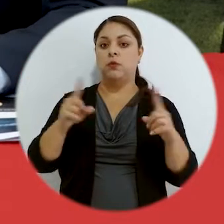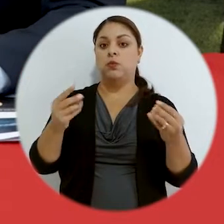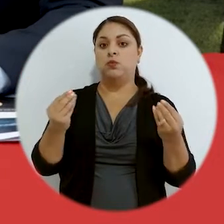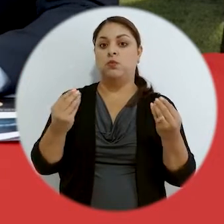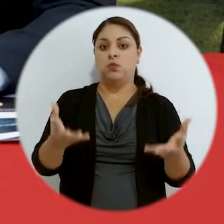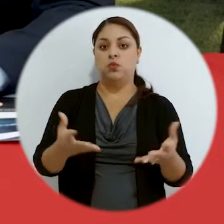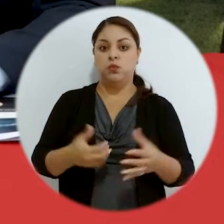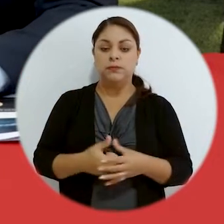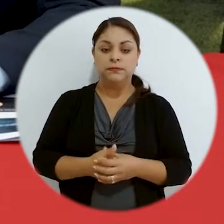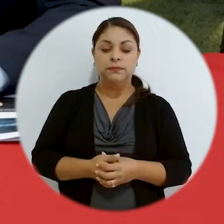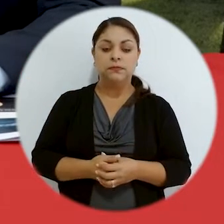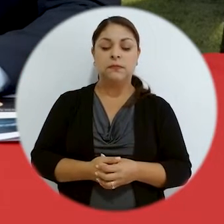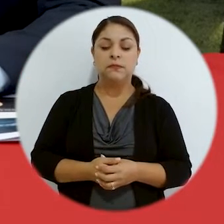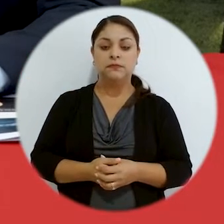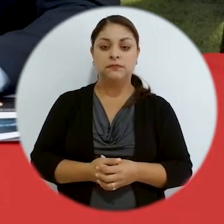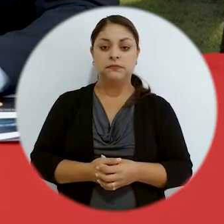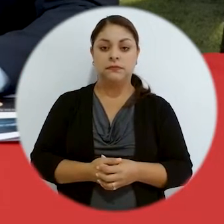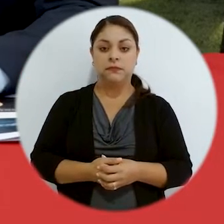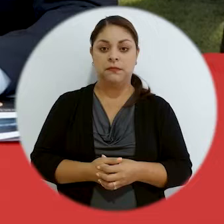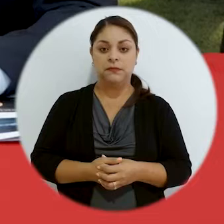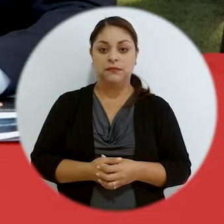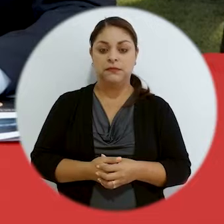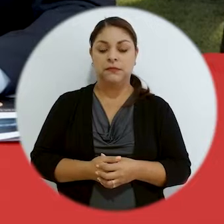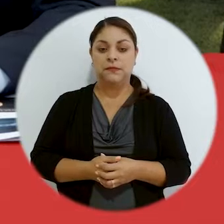población adulta, digamos, de más de 18 años.